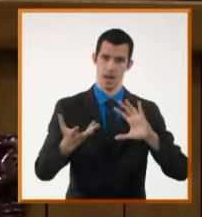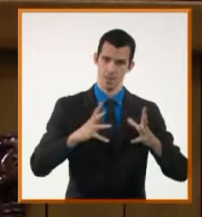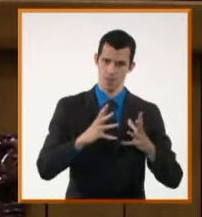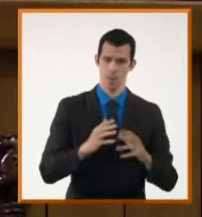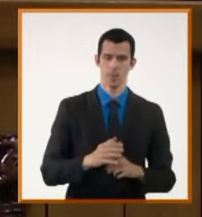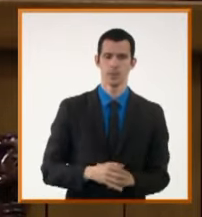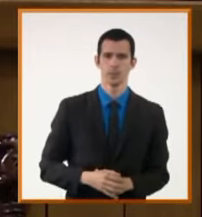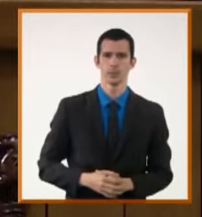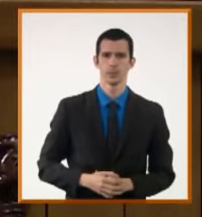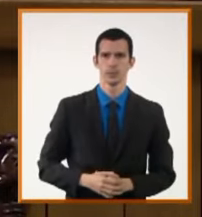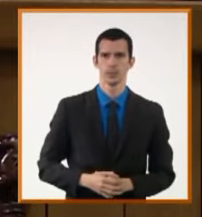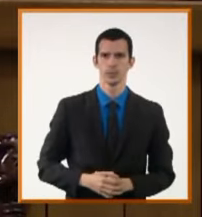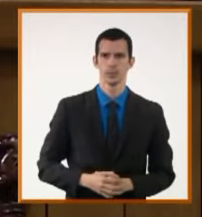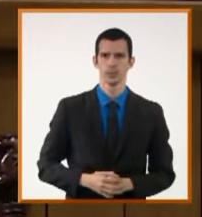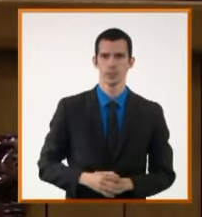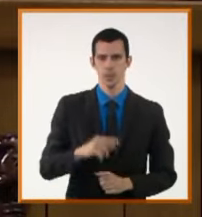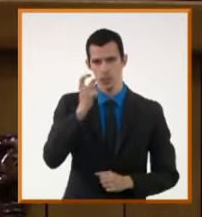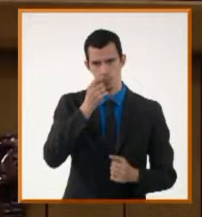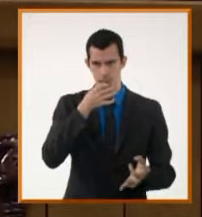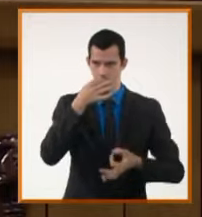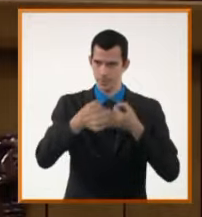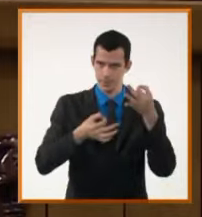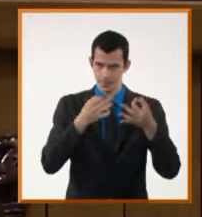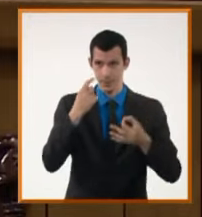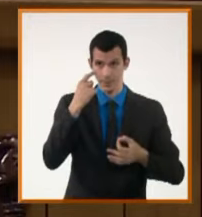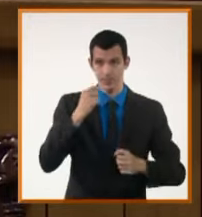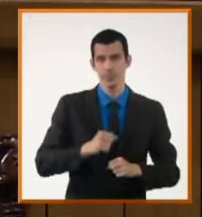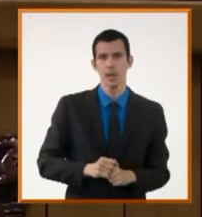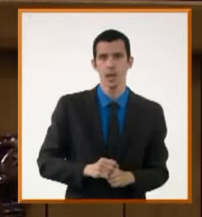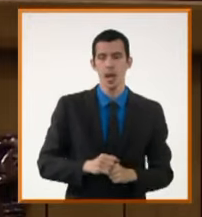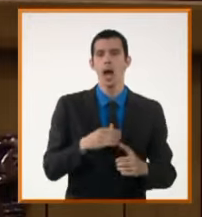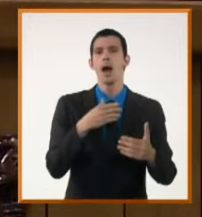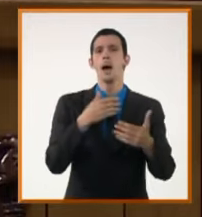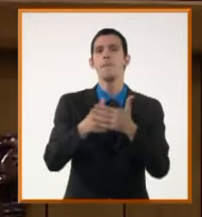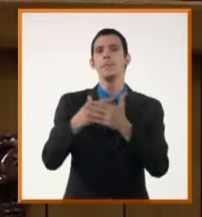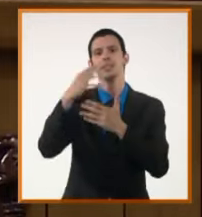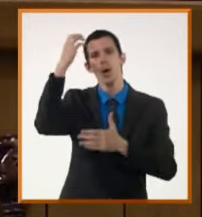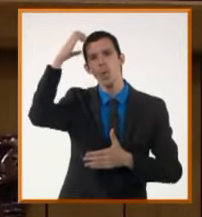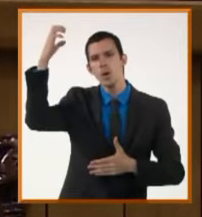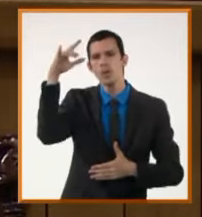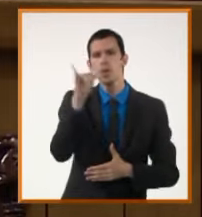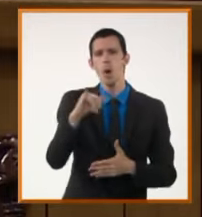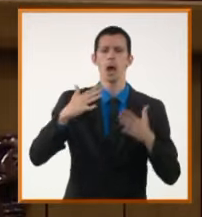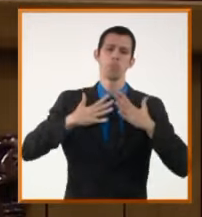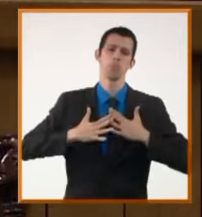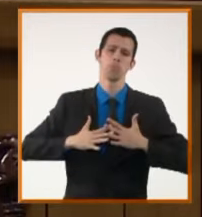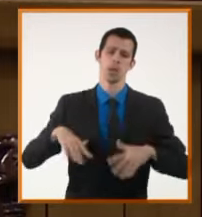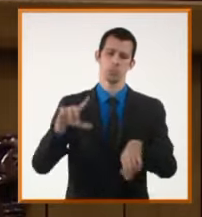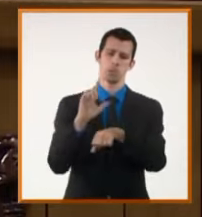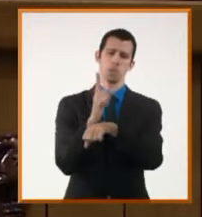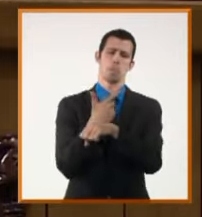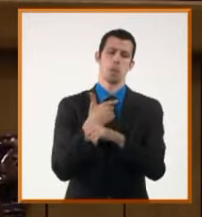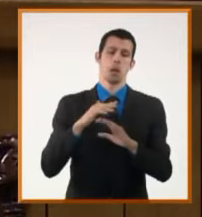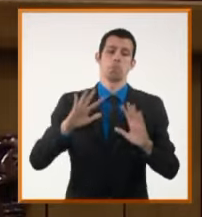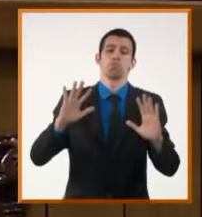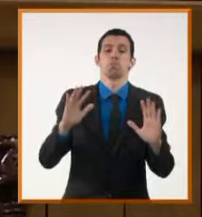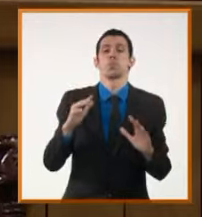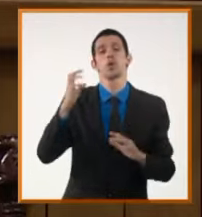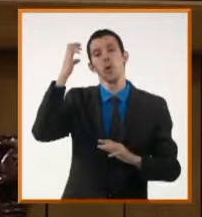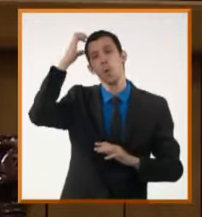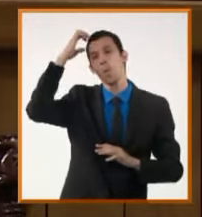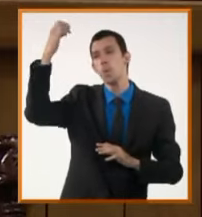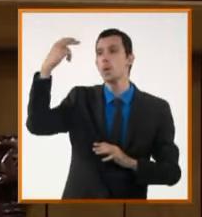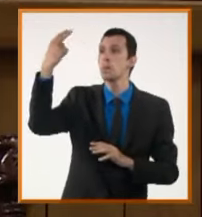que no esté esperando que le digan de arriba lo que tiene que hacer, que si bien hemos avanzado, y le expliqué ahorita el decreto 87, entre otras medidas